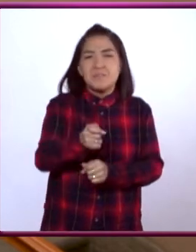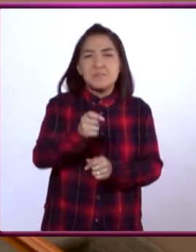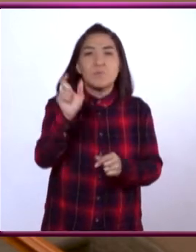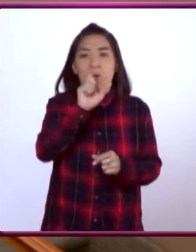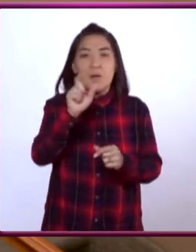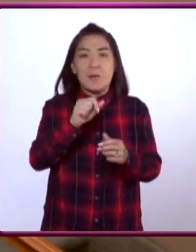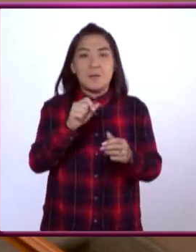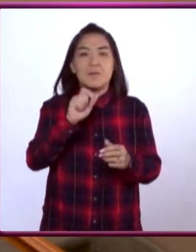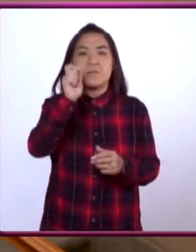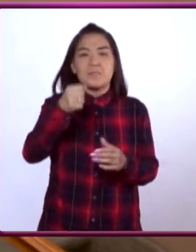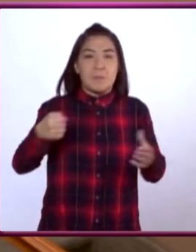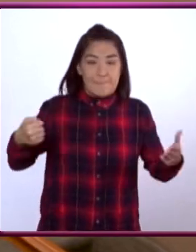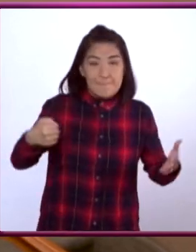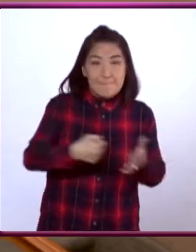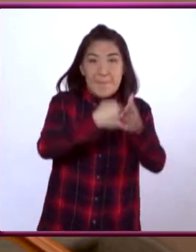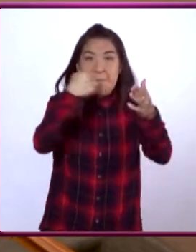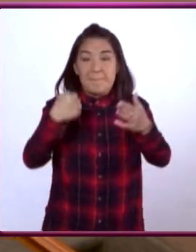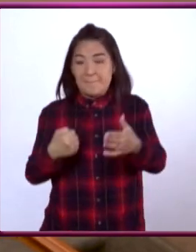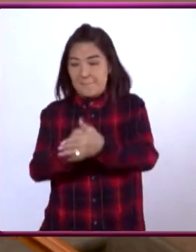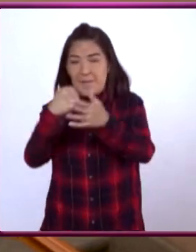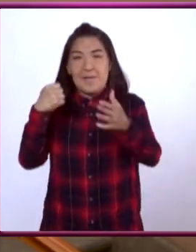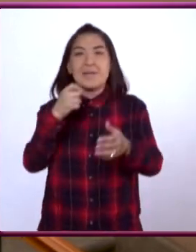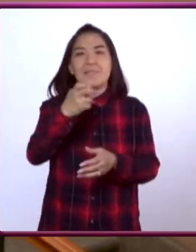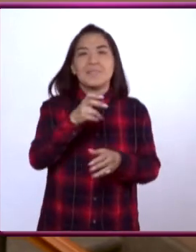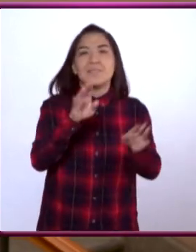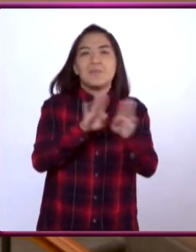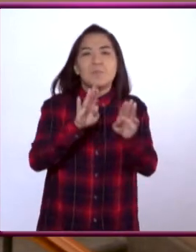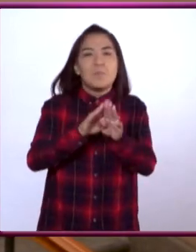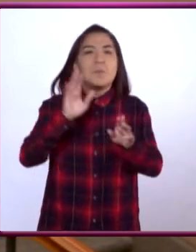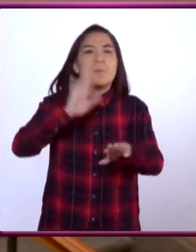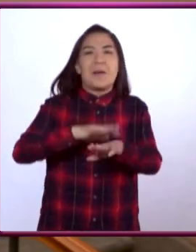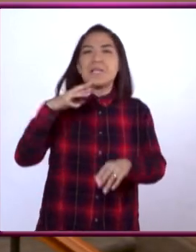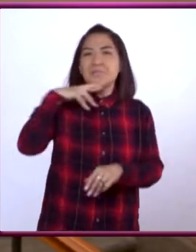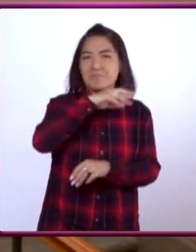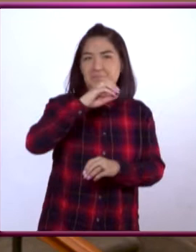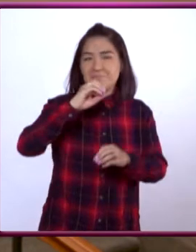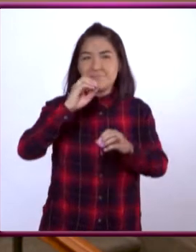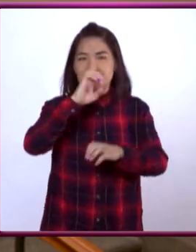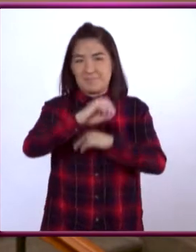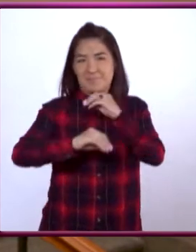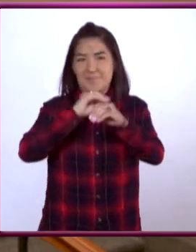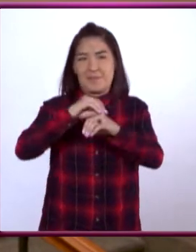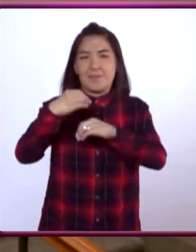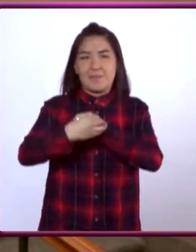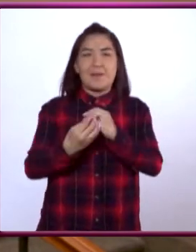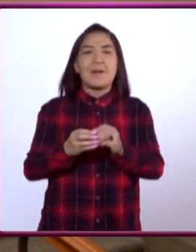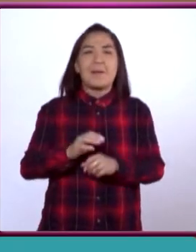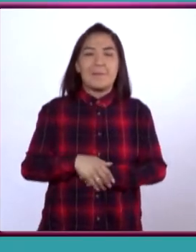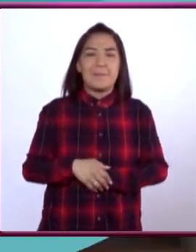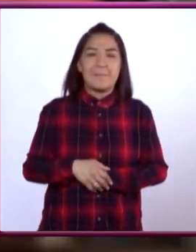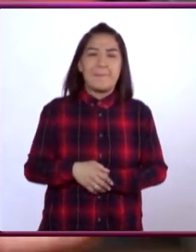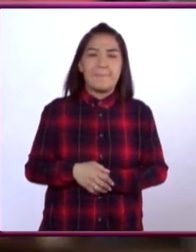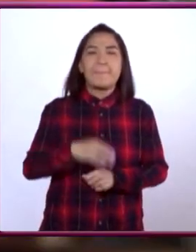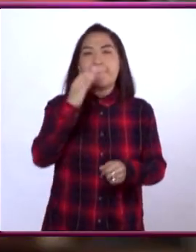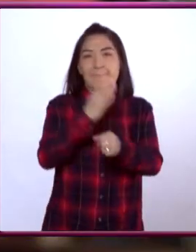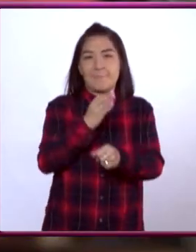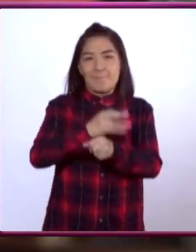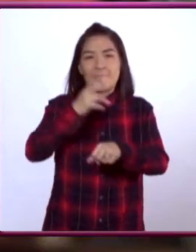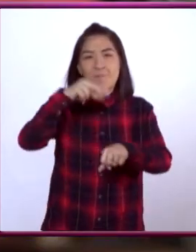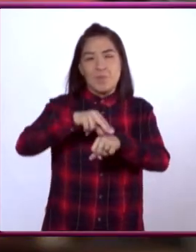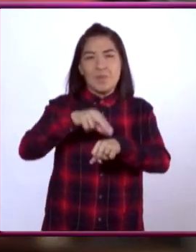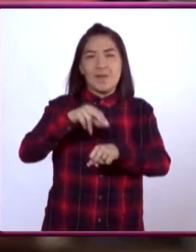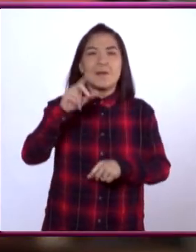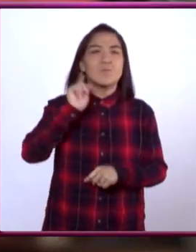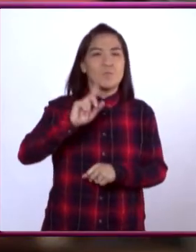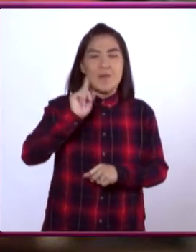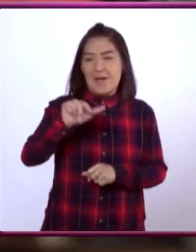sobre lo que ocurre cuando se hacen chocar las partículas subatómicas en los aceleradores de partículas? Vamos. Hola, ¿qué tal? Estamos